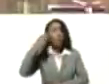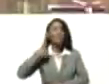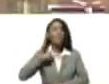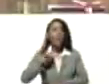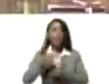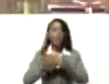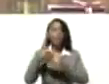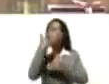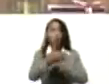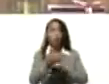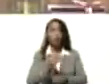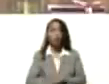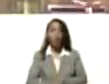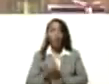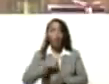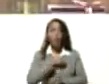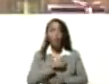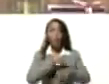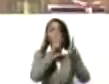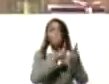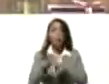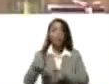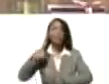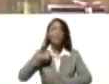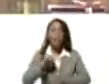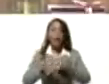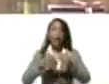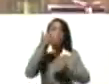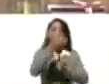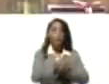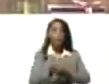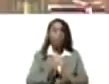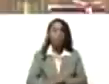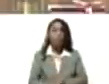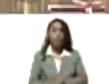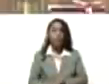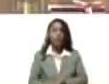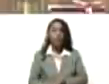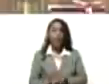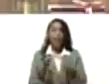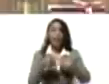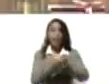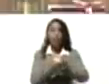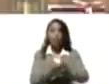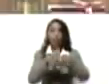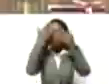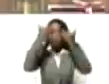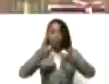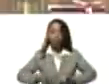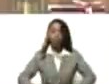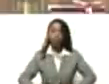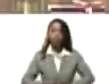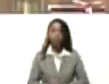adelante nuestros planes tienen que ir adelante combinando lo que somos